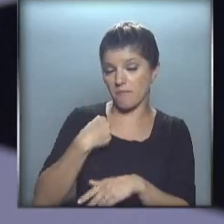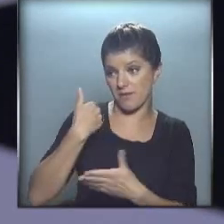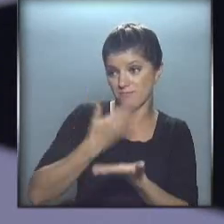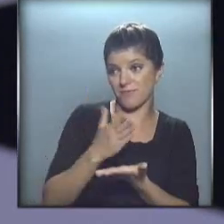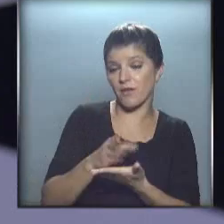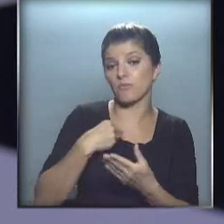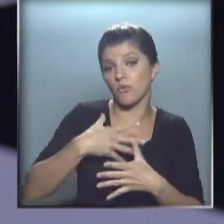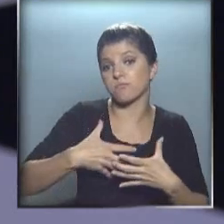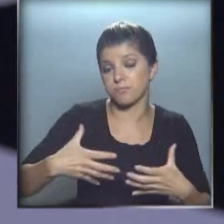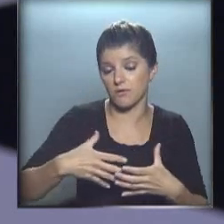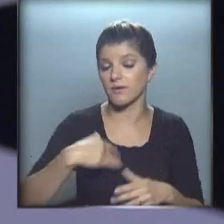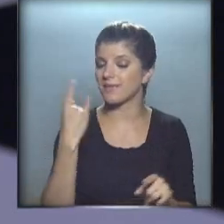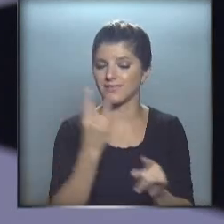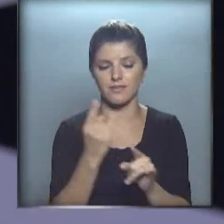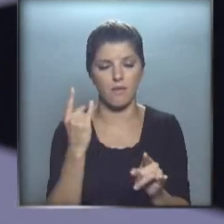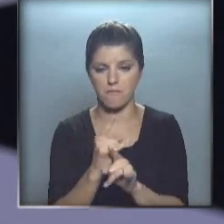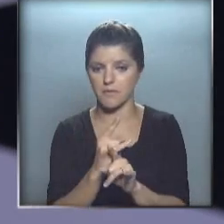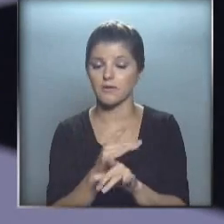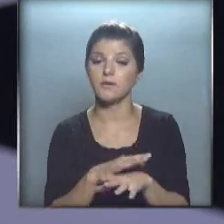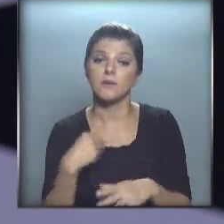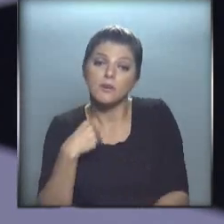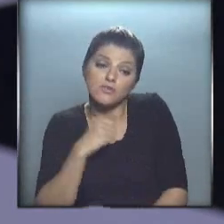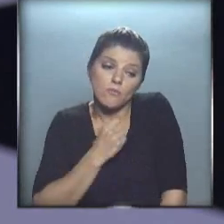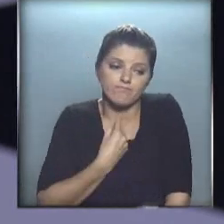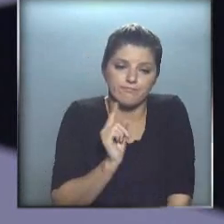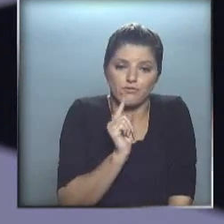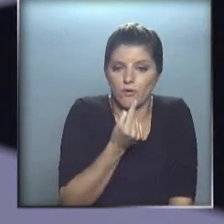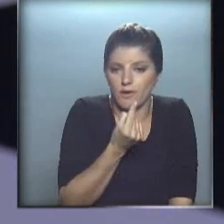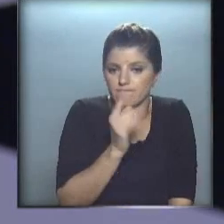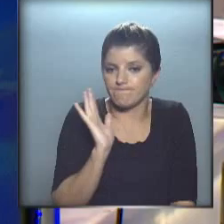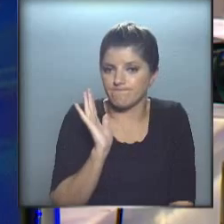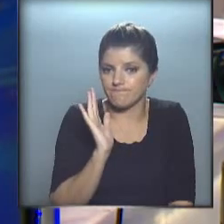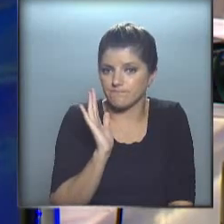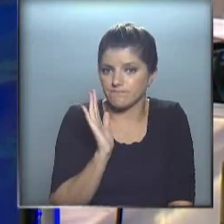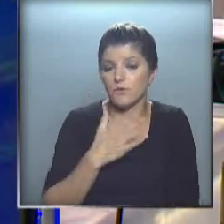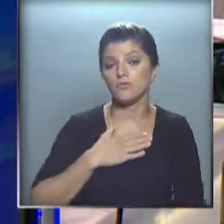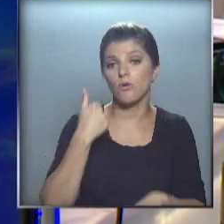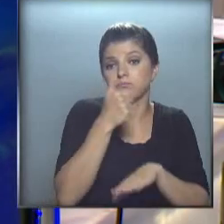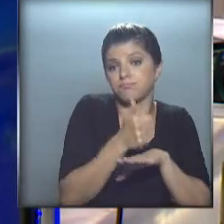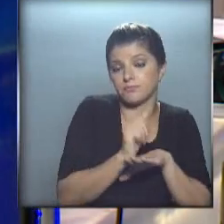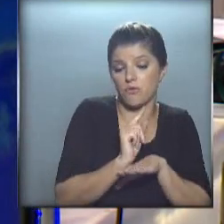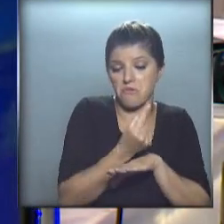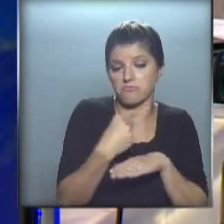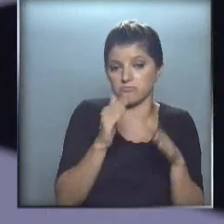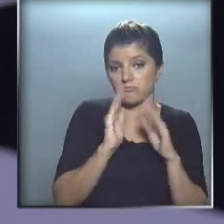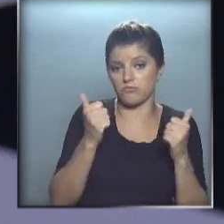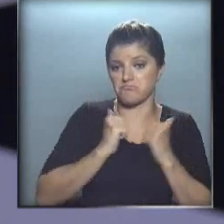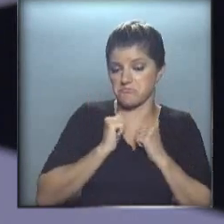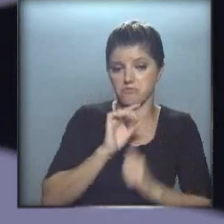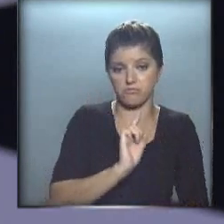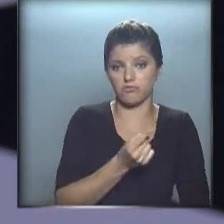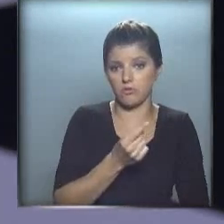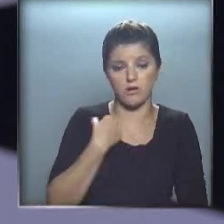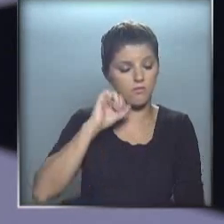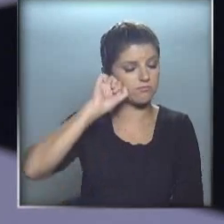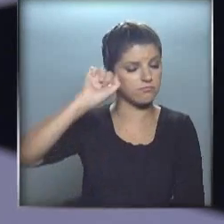gordita, ¿no? Todo el tiempo. Y es como que yo me excluía, ¿no? Agarraba y me ponía yo, que sé, en un costado y como